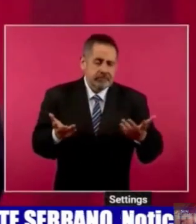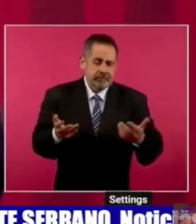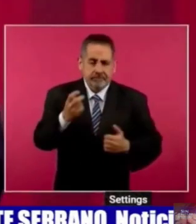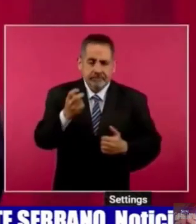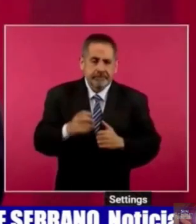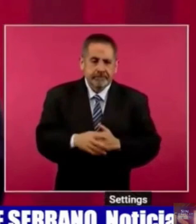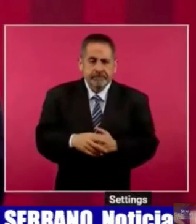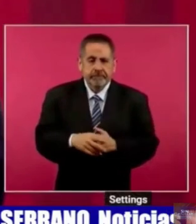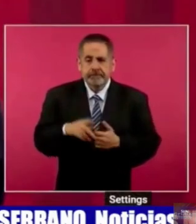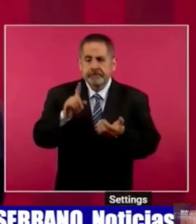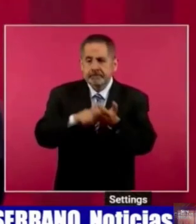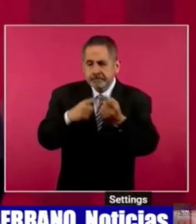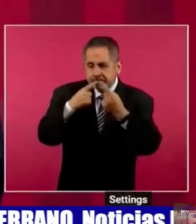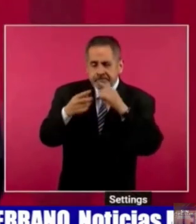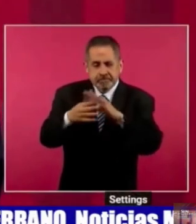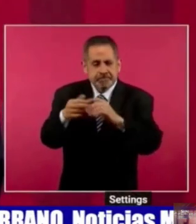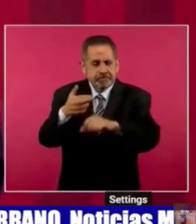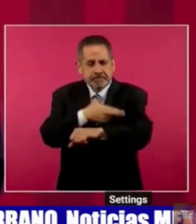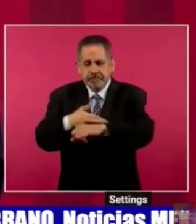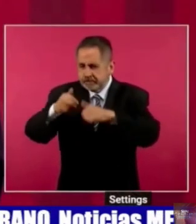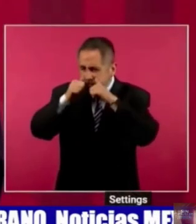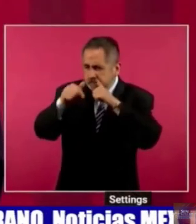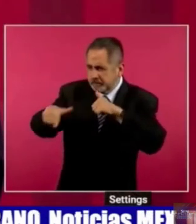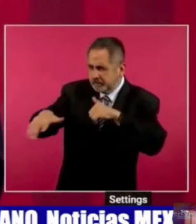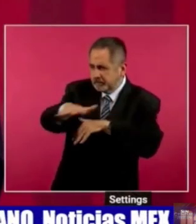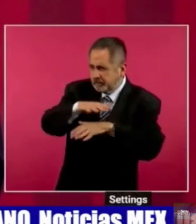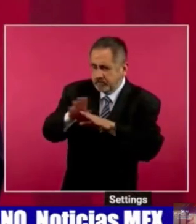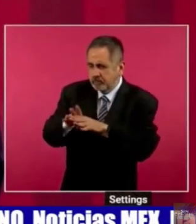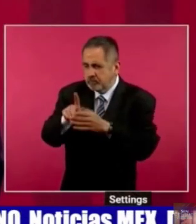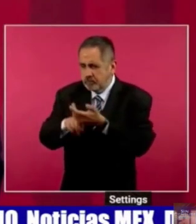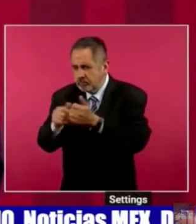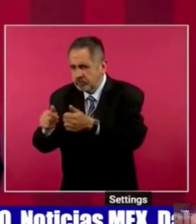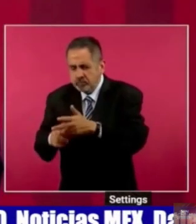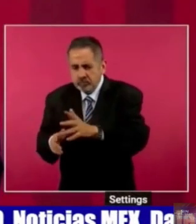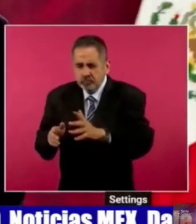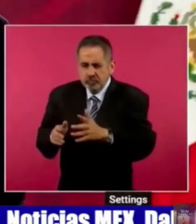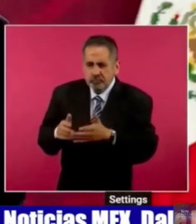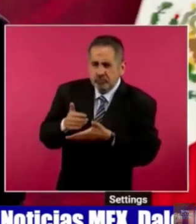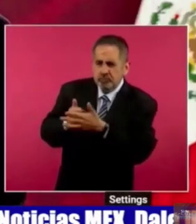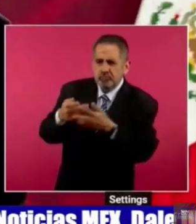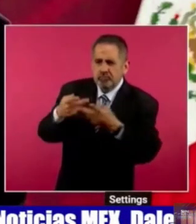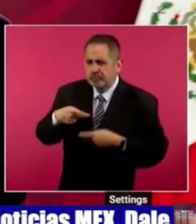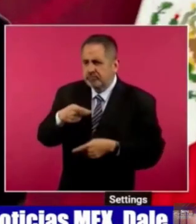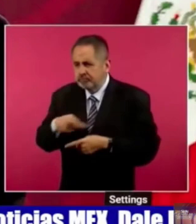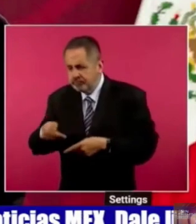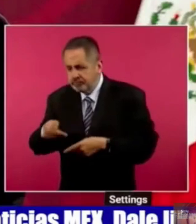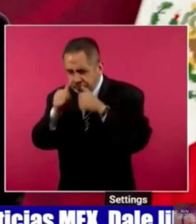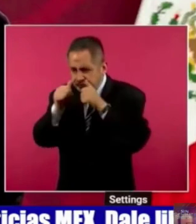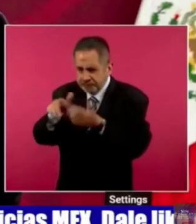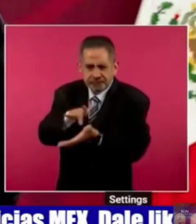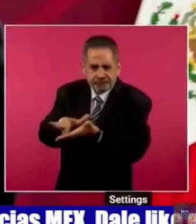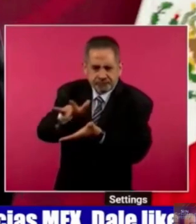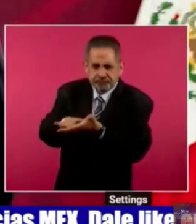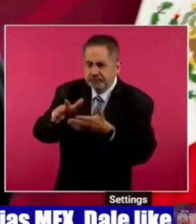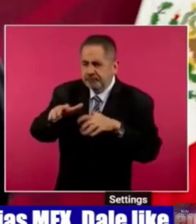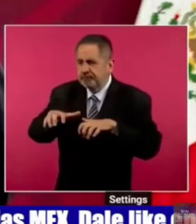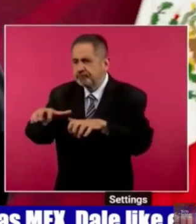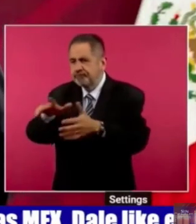y atender a la gente, Pero apoyar a los pobres, apoyar al